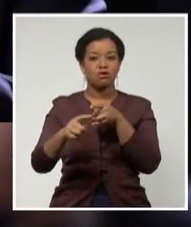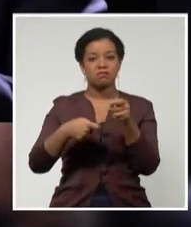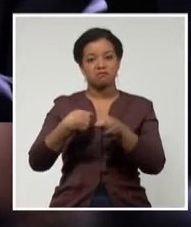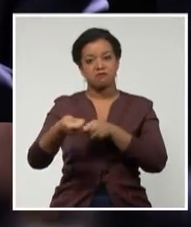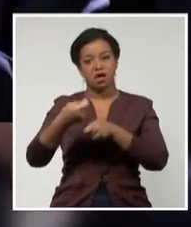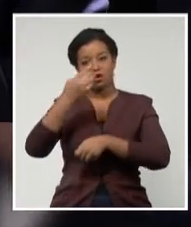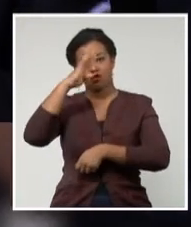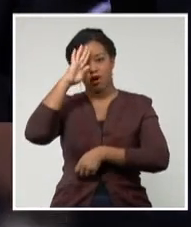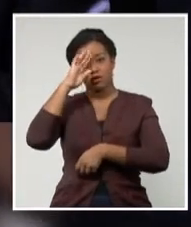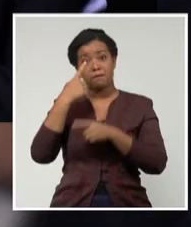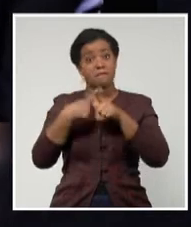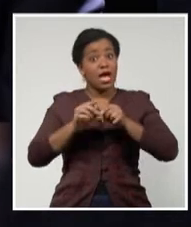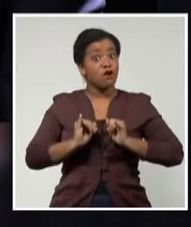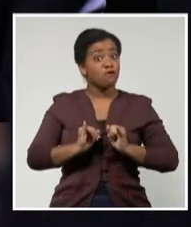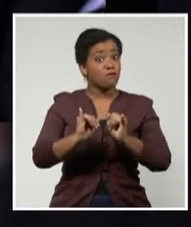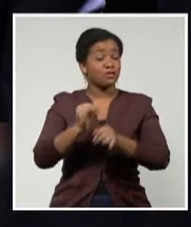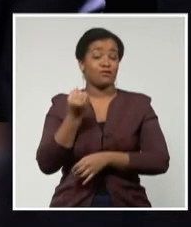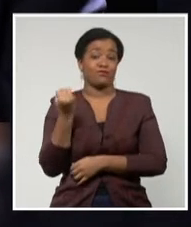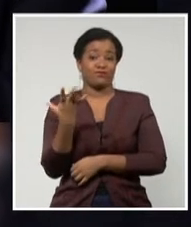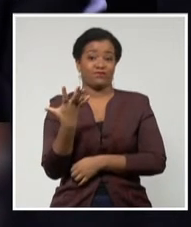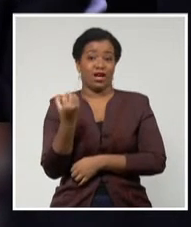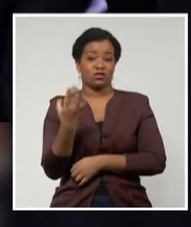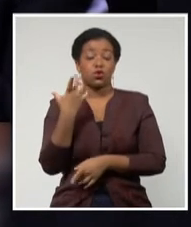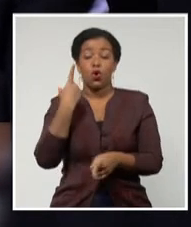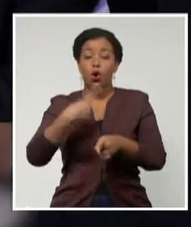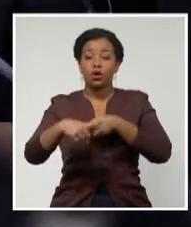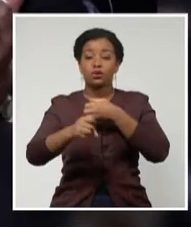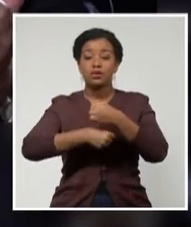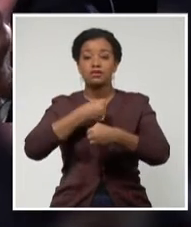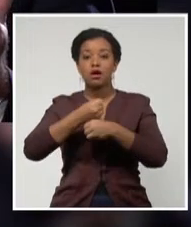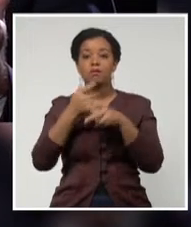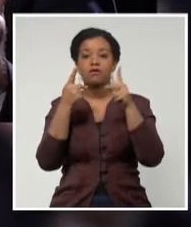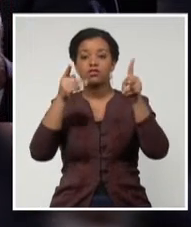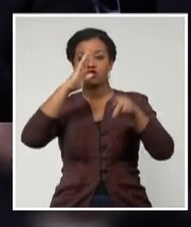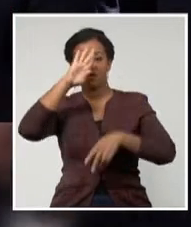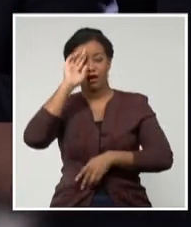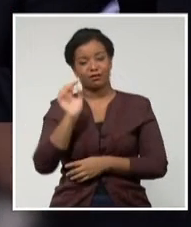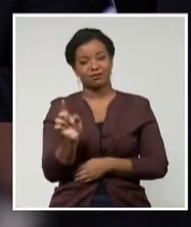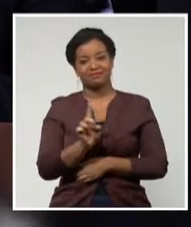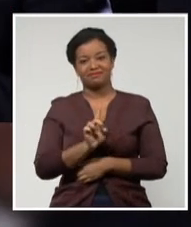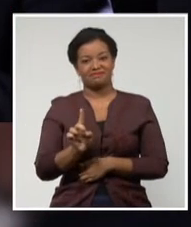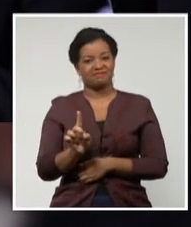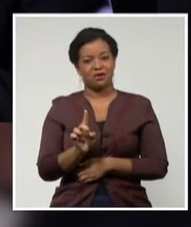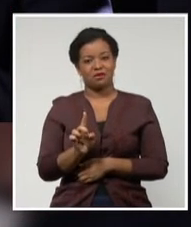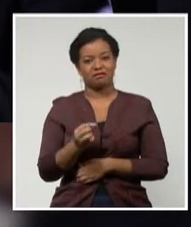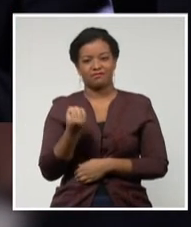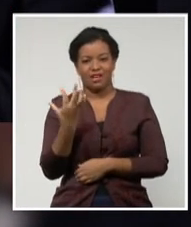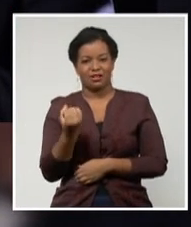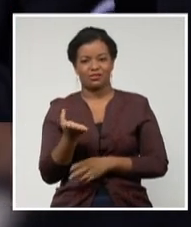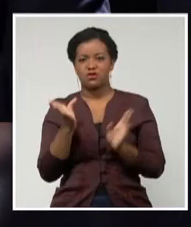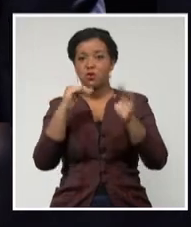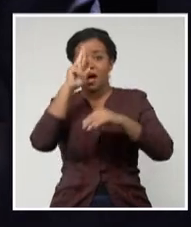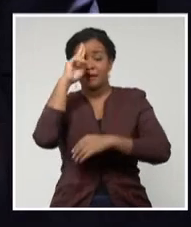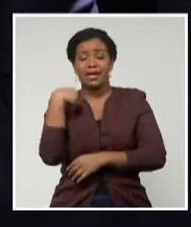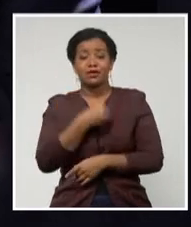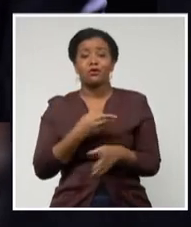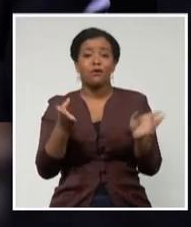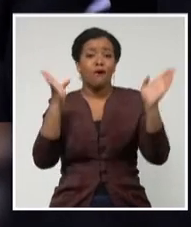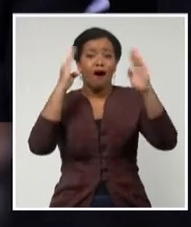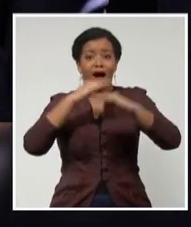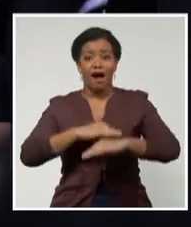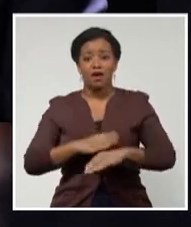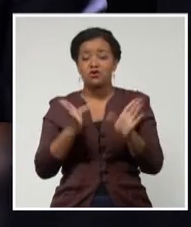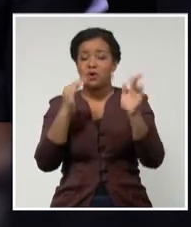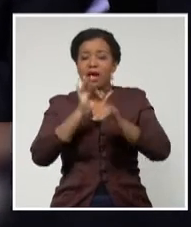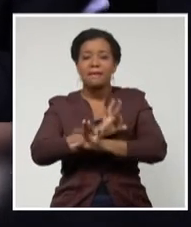datos falsos. Otra de las mentiras que usaron es que los profesionales cubanos no lo eran, que no había médicos. Mira, había especialidades